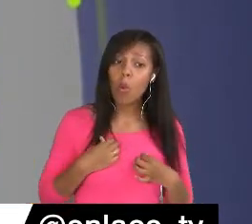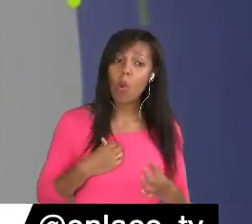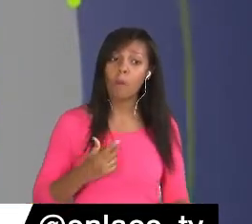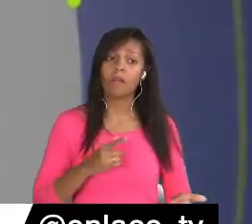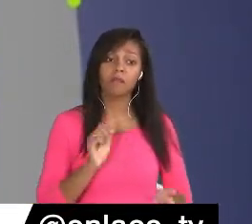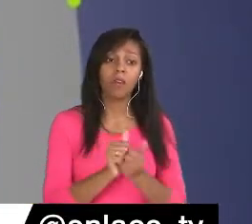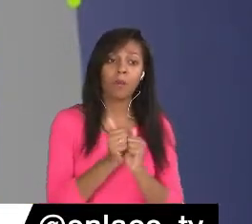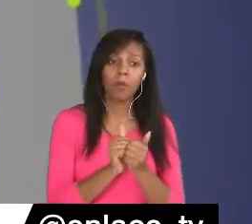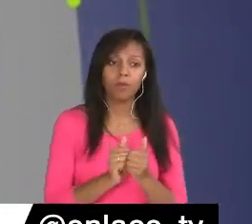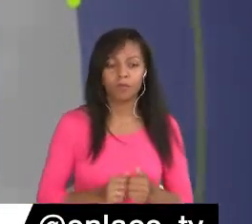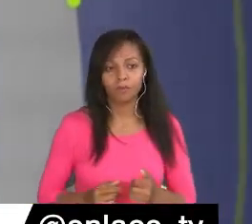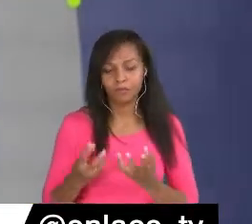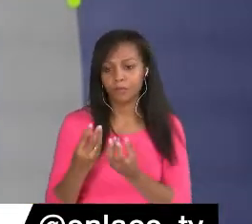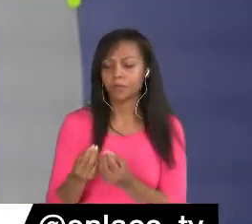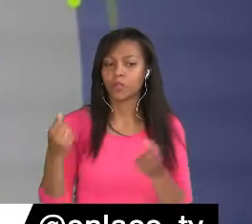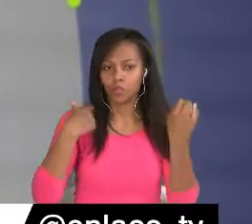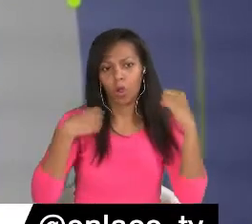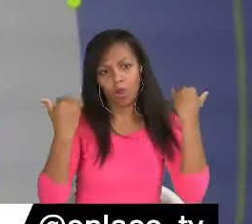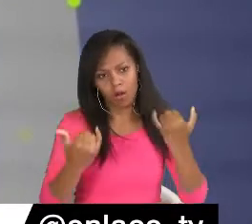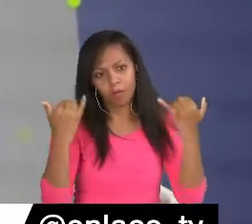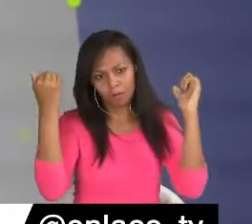porque hay un bandido